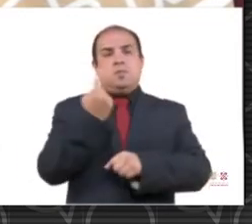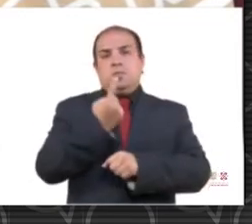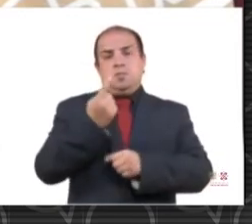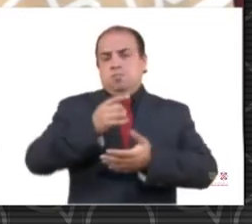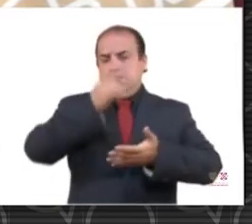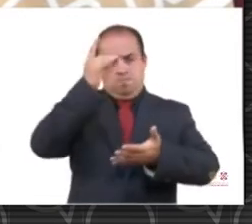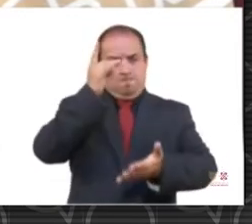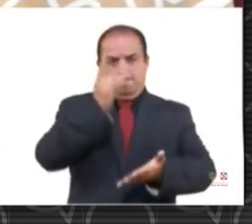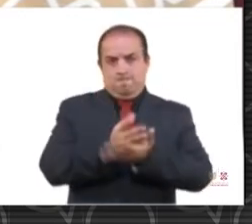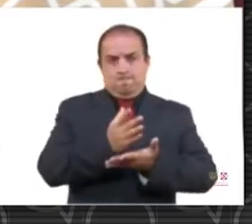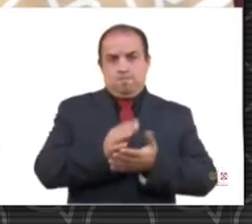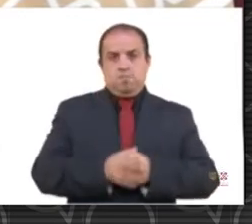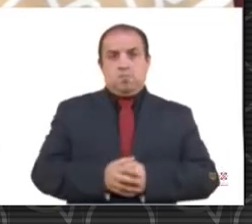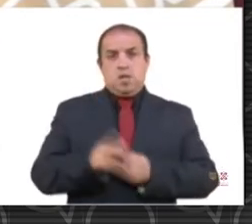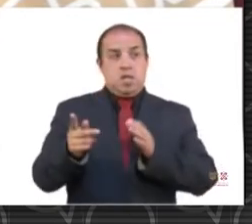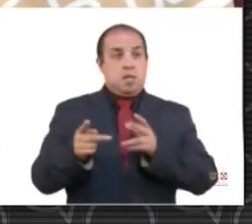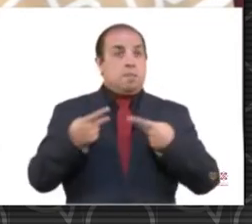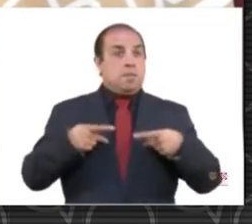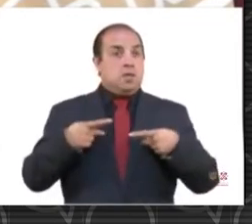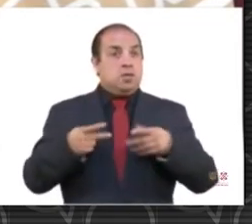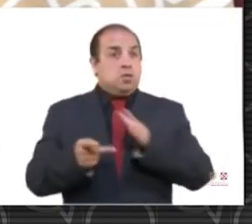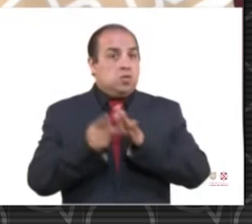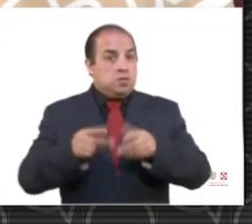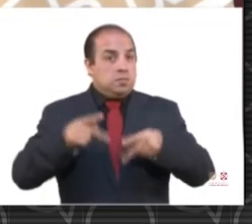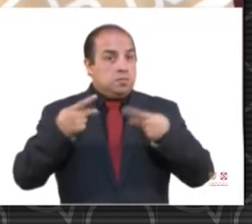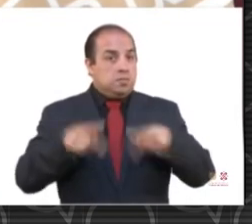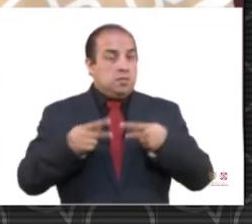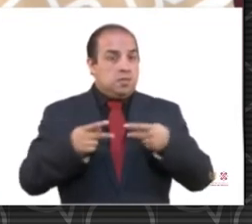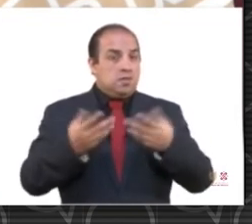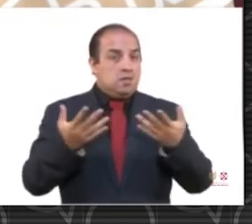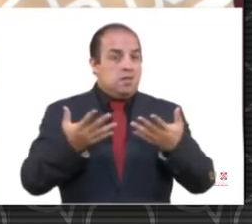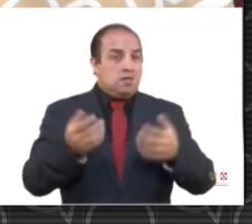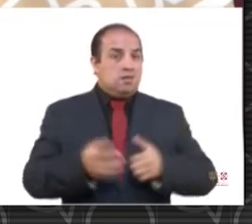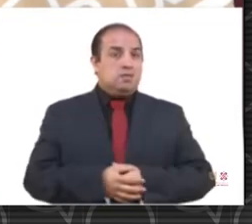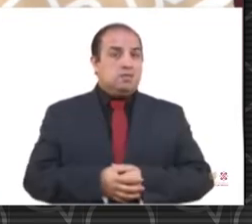es el revendedor que está cometiendo